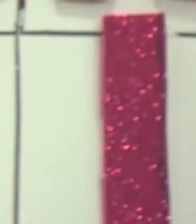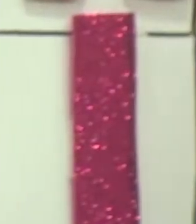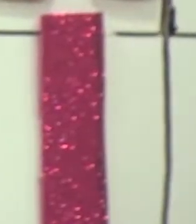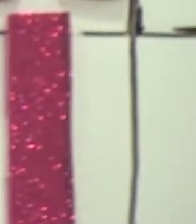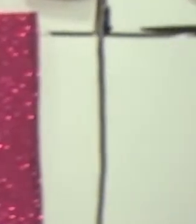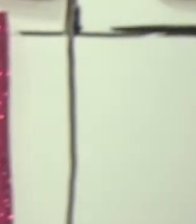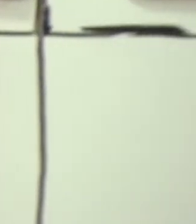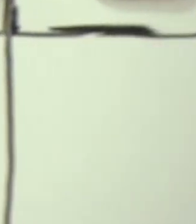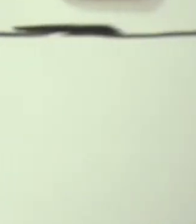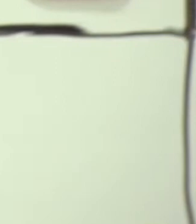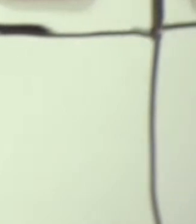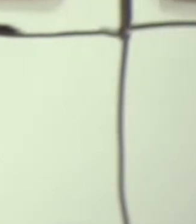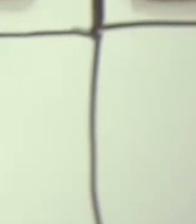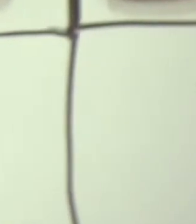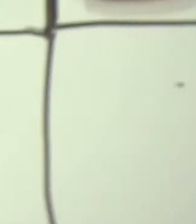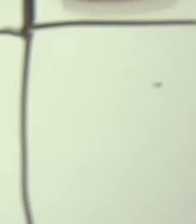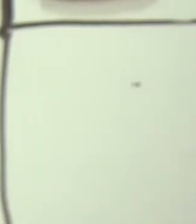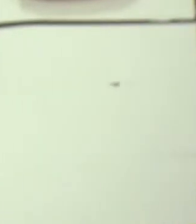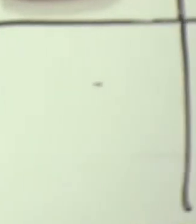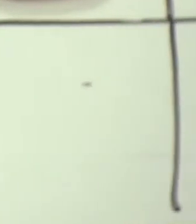Muchas gracias, maestra.